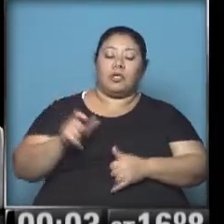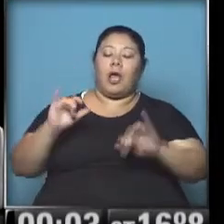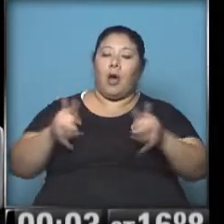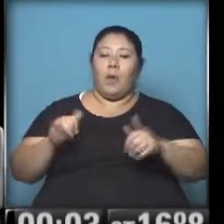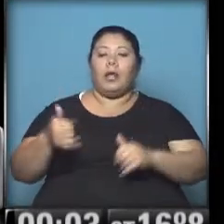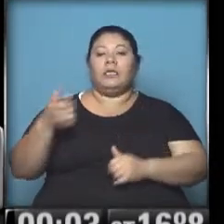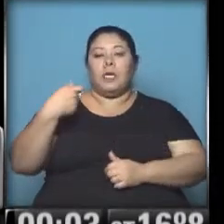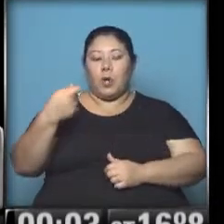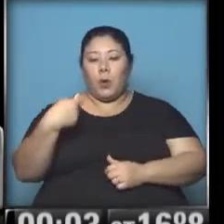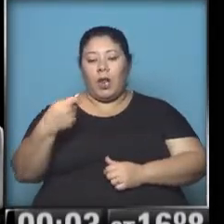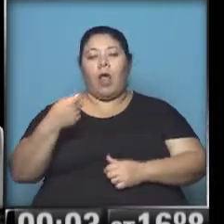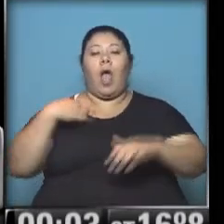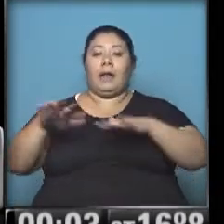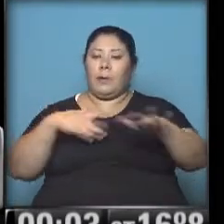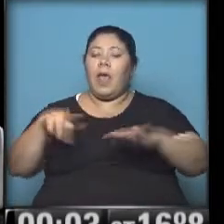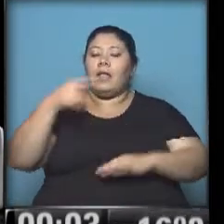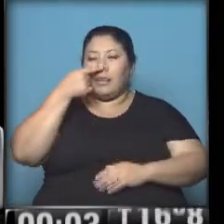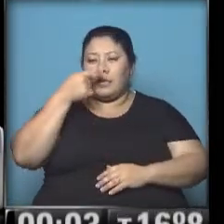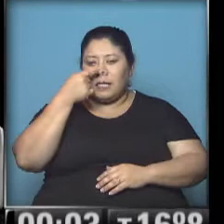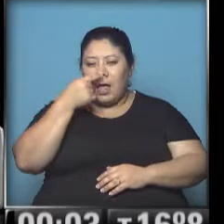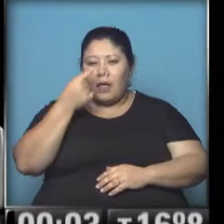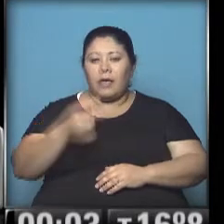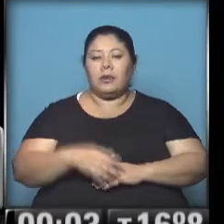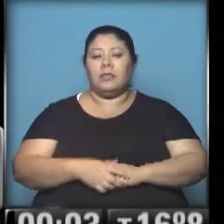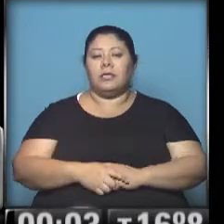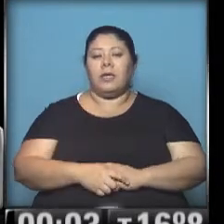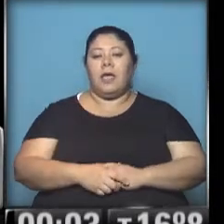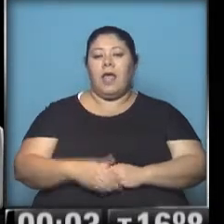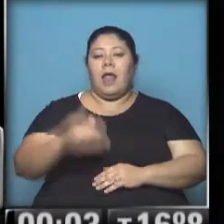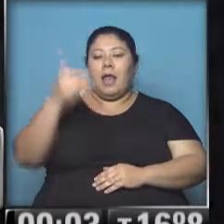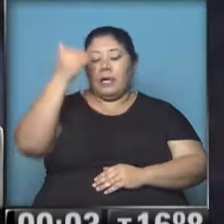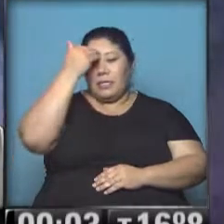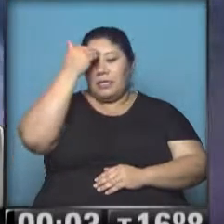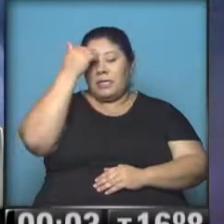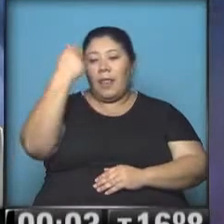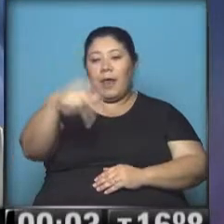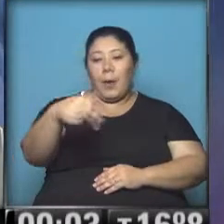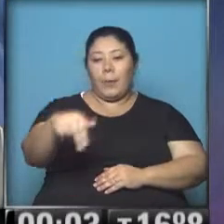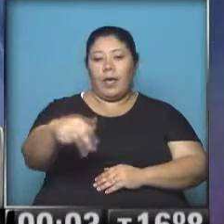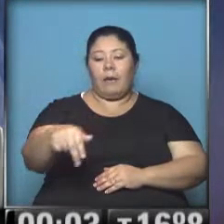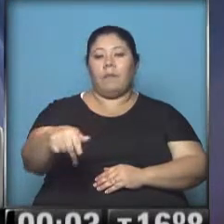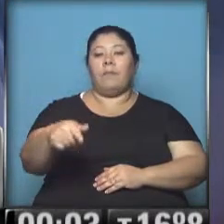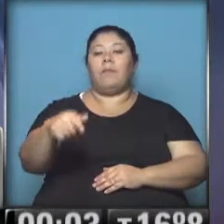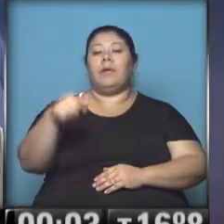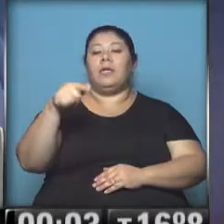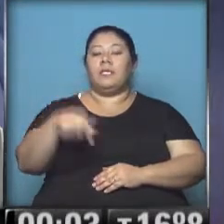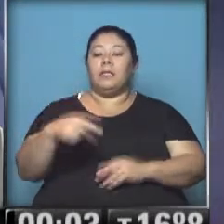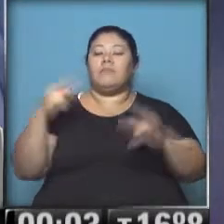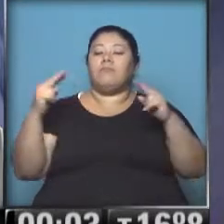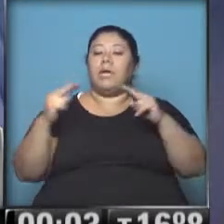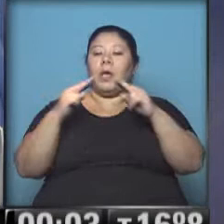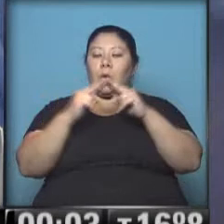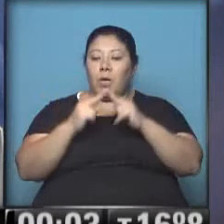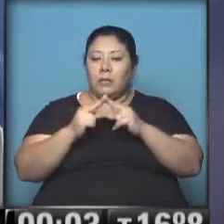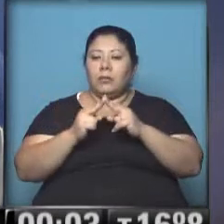interesante y este sábado 15 de noviembre se hace esta hackathon en particular, que es una maratón de programación y durante el día se van